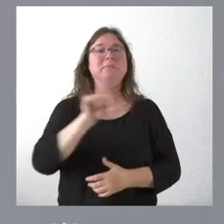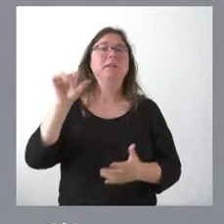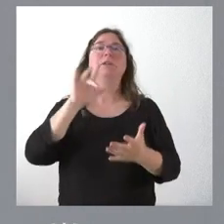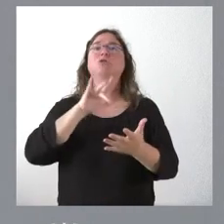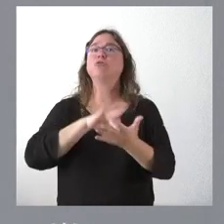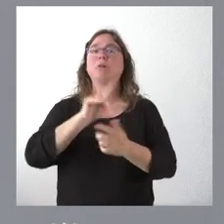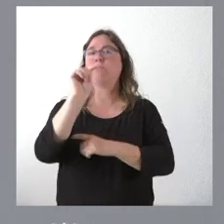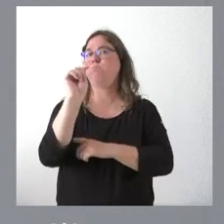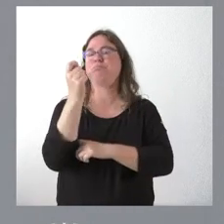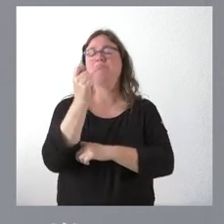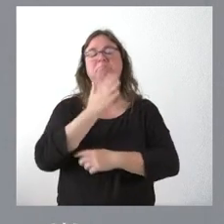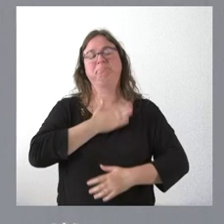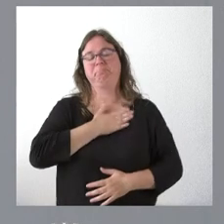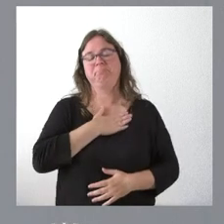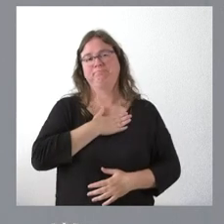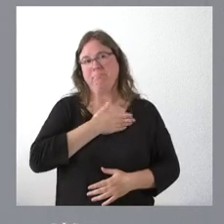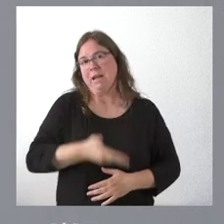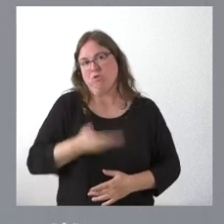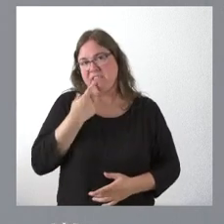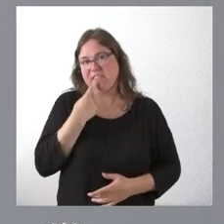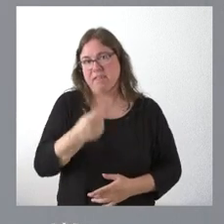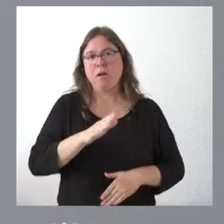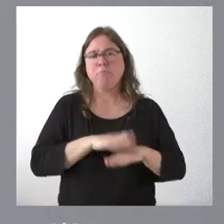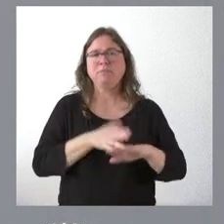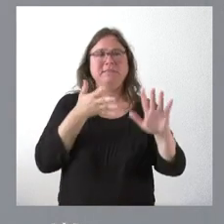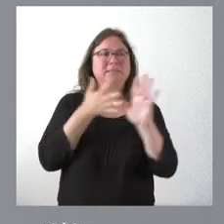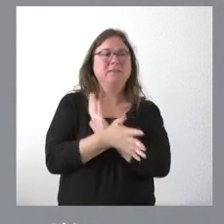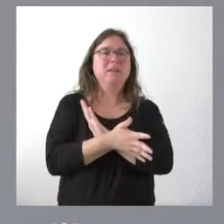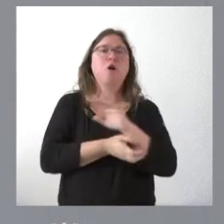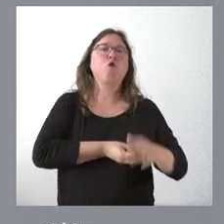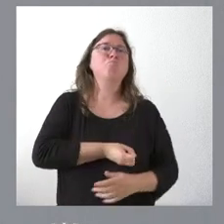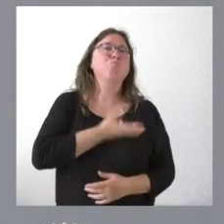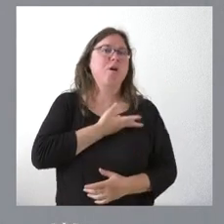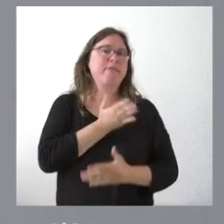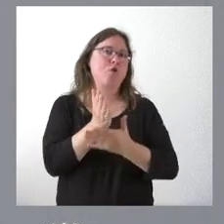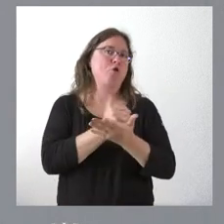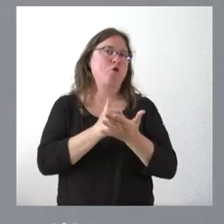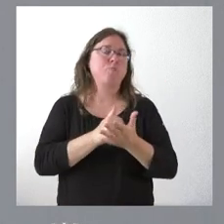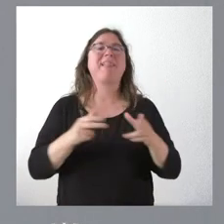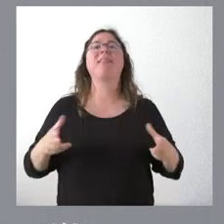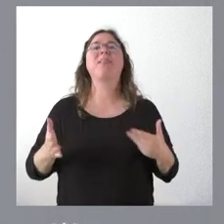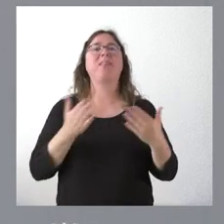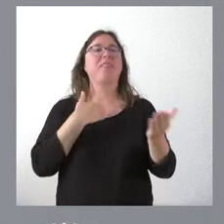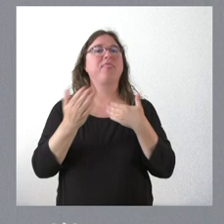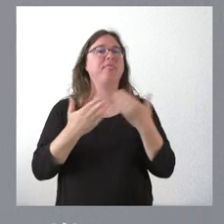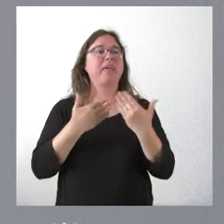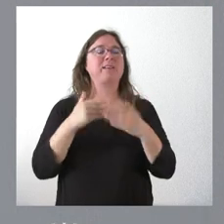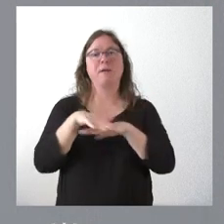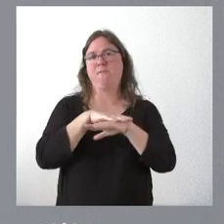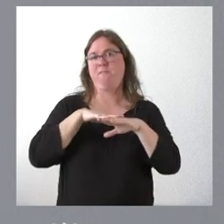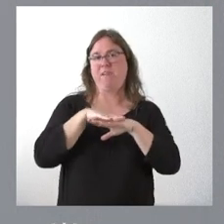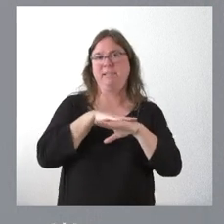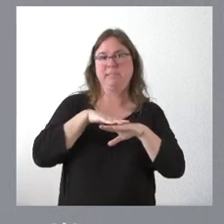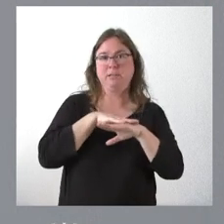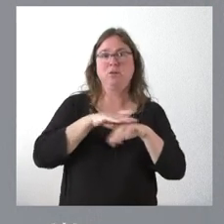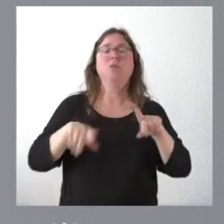uno, me parece digno de reseñarlo porque refleja claramente la vocación de nuestra comunidad de que el diálogo sea un elemento básico, pero también